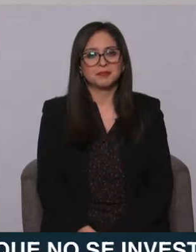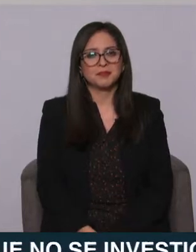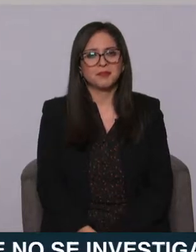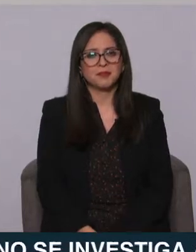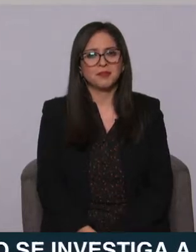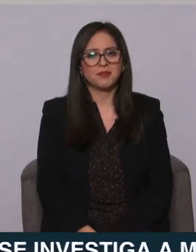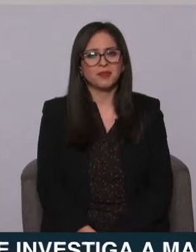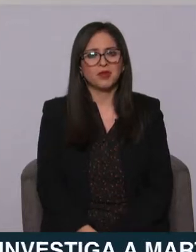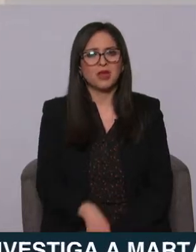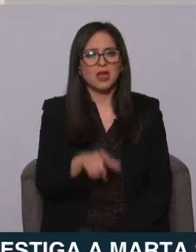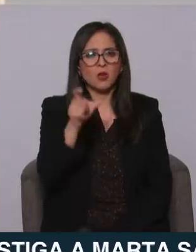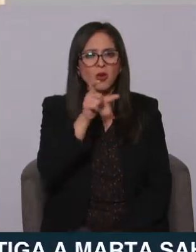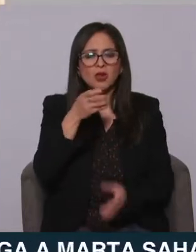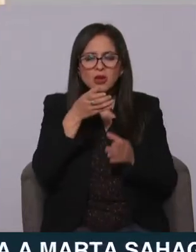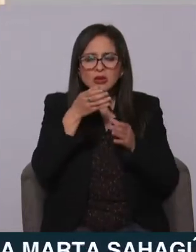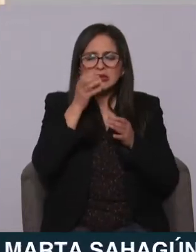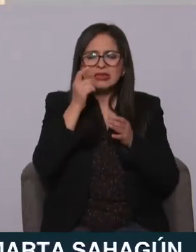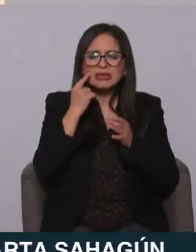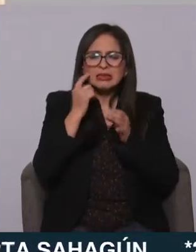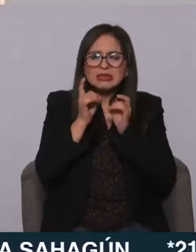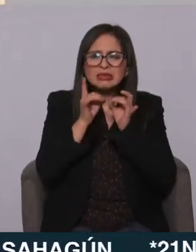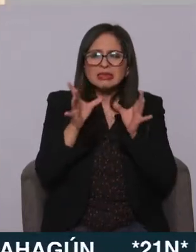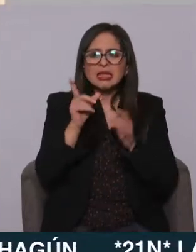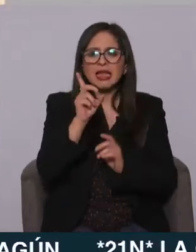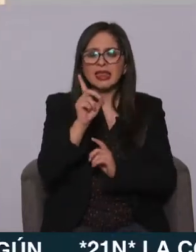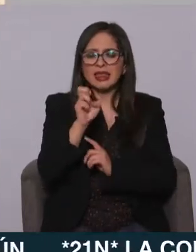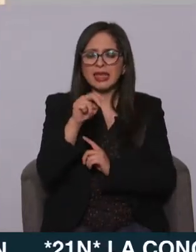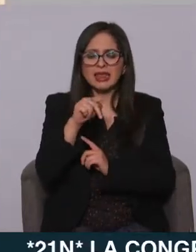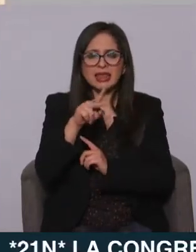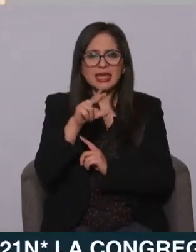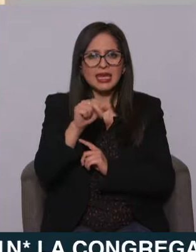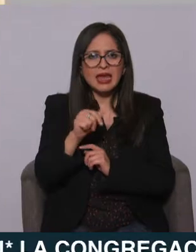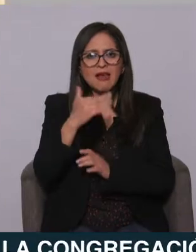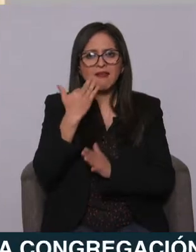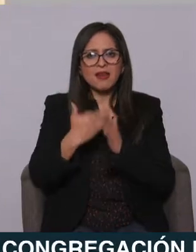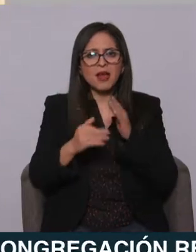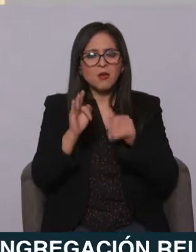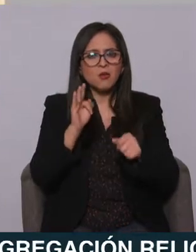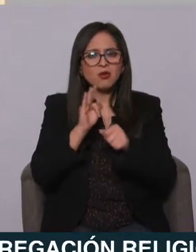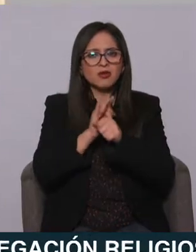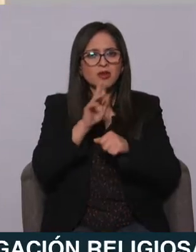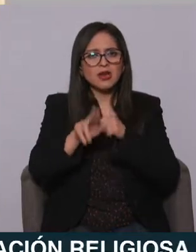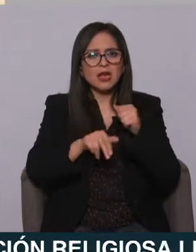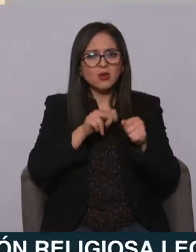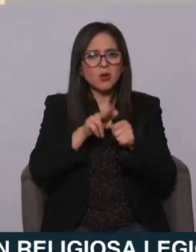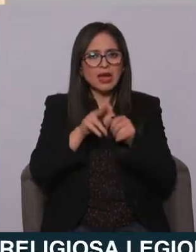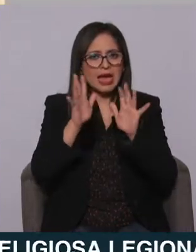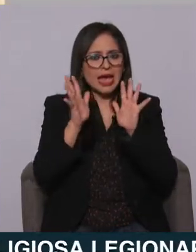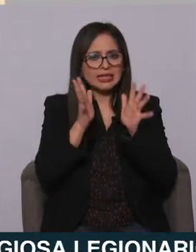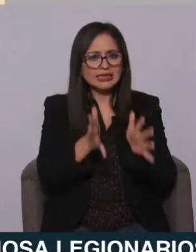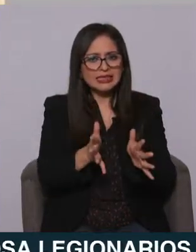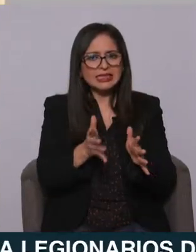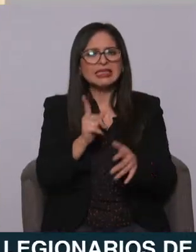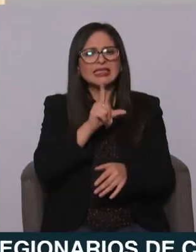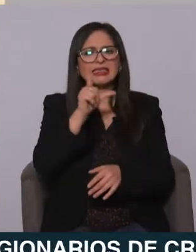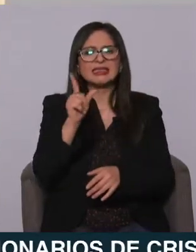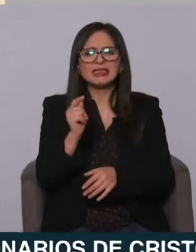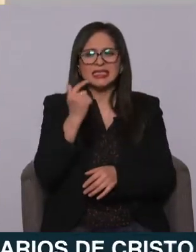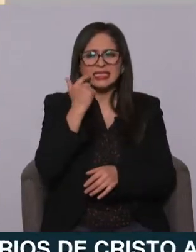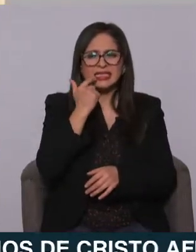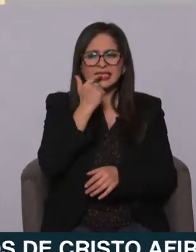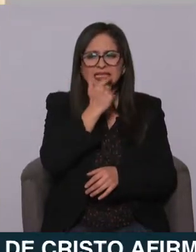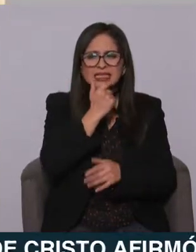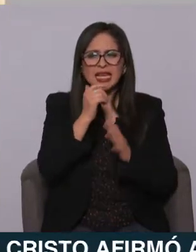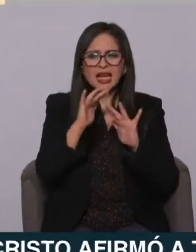La sensibilidad dental es generada cuando la dentina pierde su protección natural y queda al descubierto, lo que permite que los